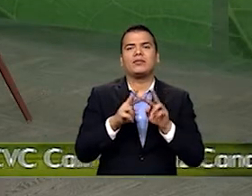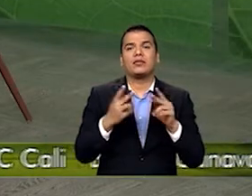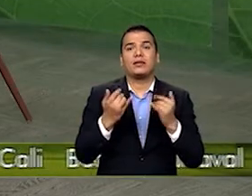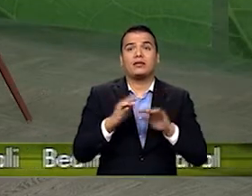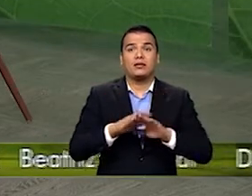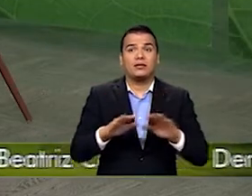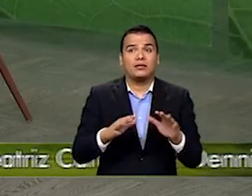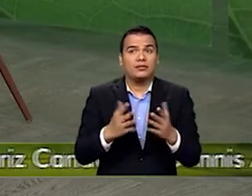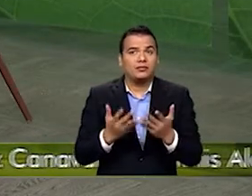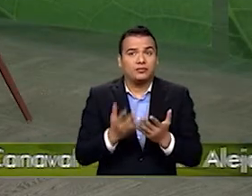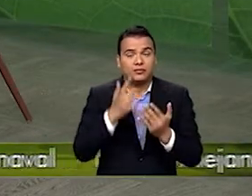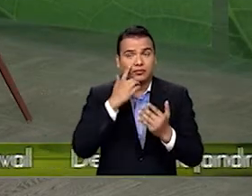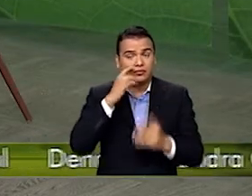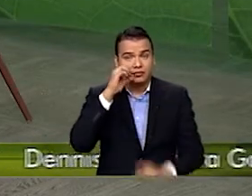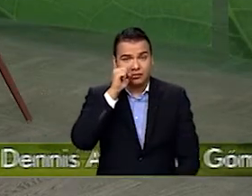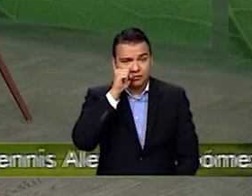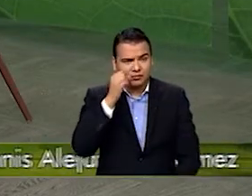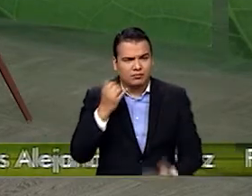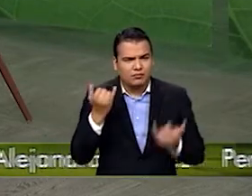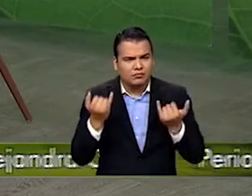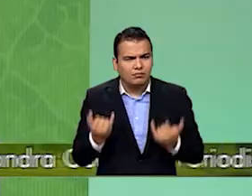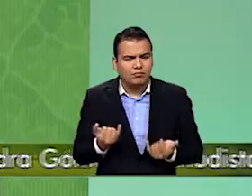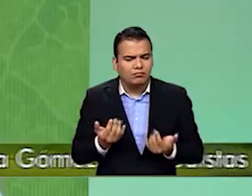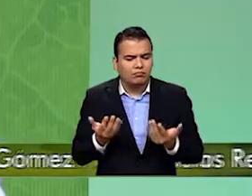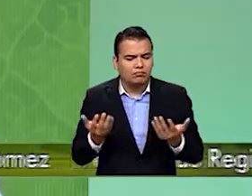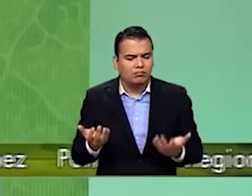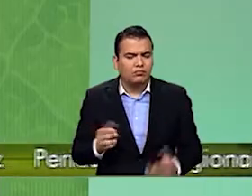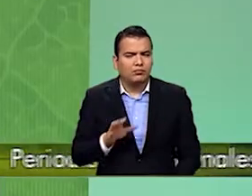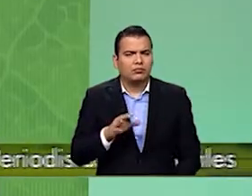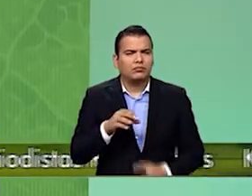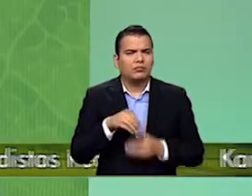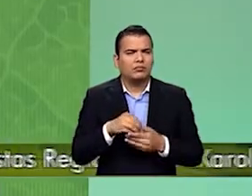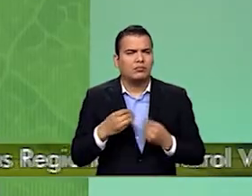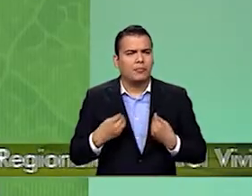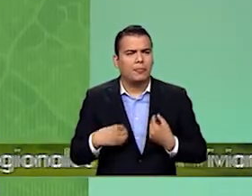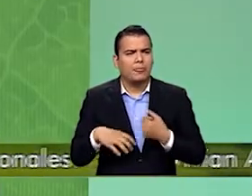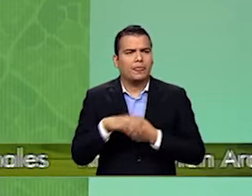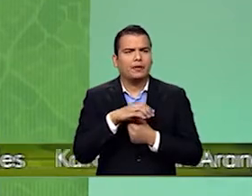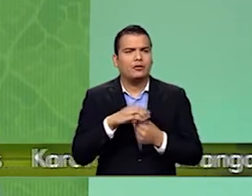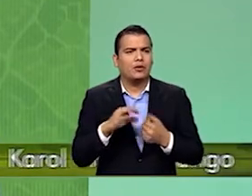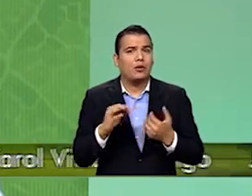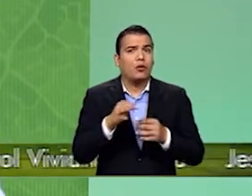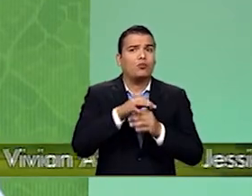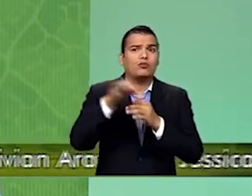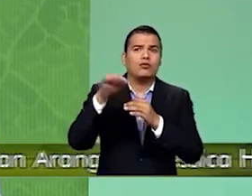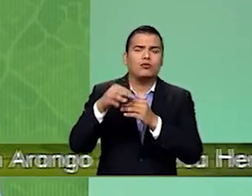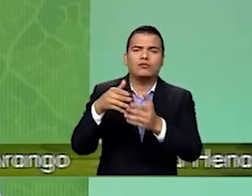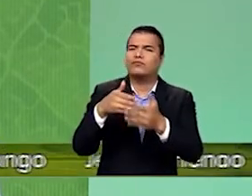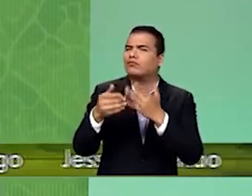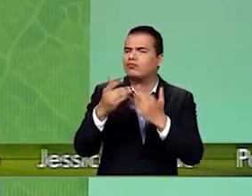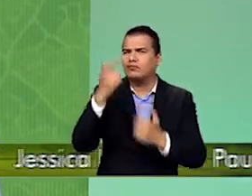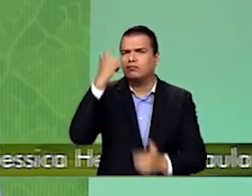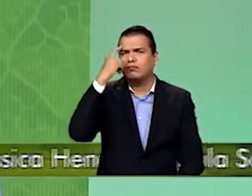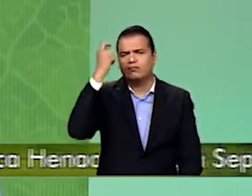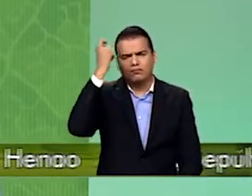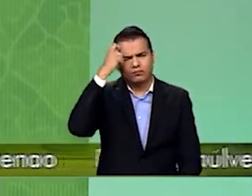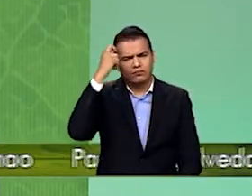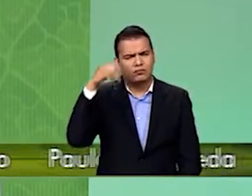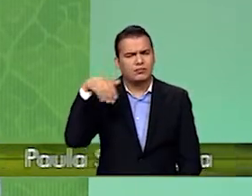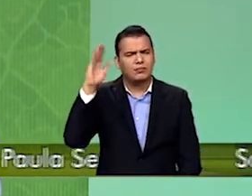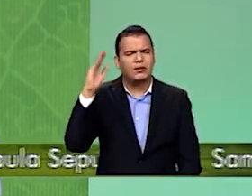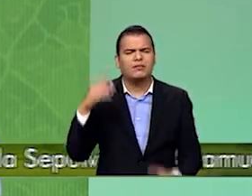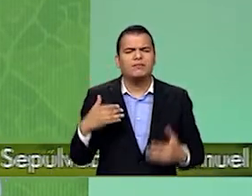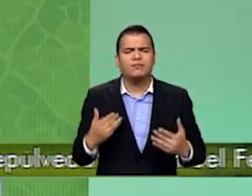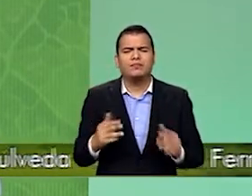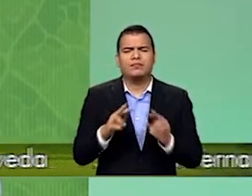la invitación es, independientemente si se está en la ciudad o se está en la ruralidad, es hacer un poco más conscientes sobre la importancia